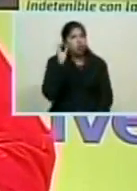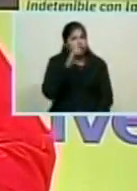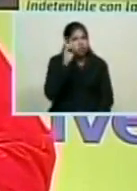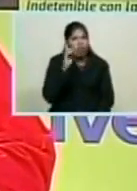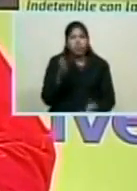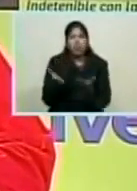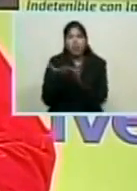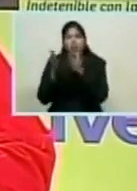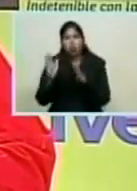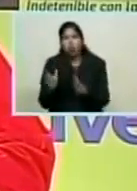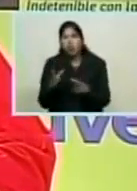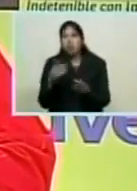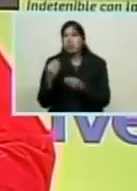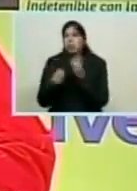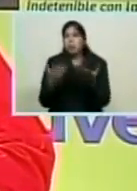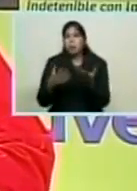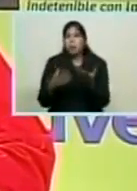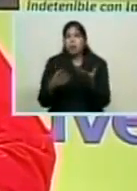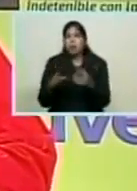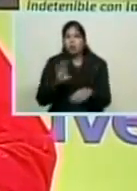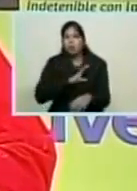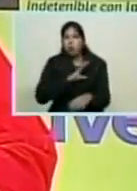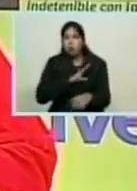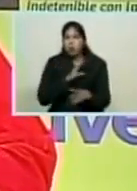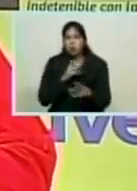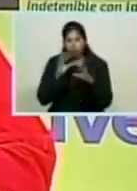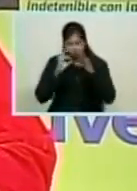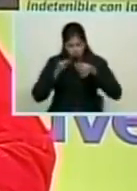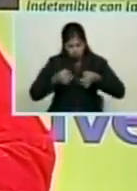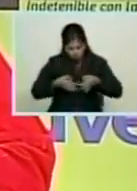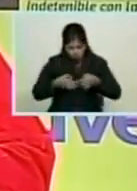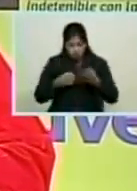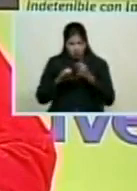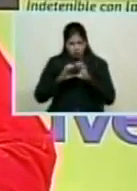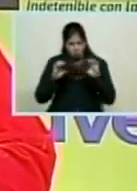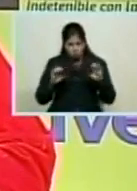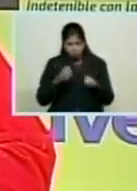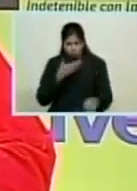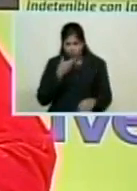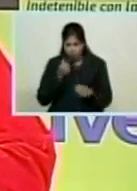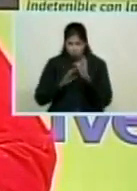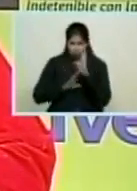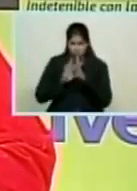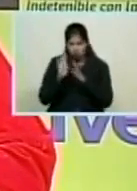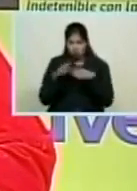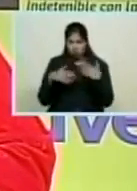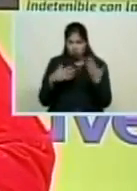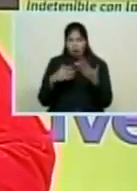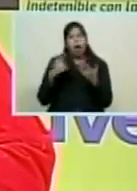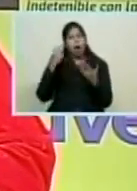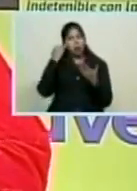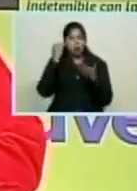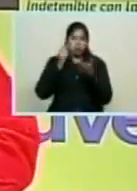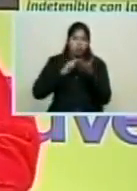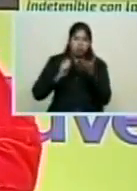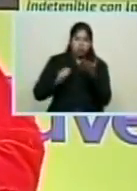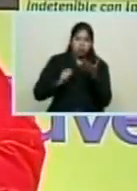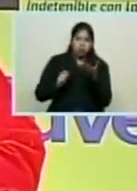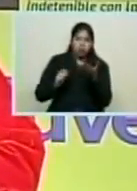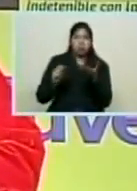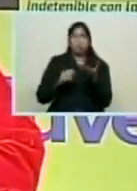estudiantes para mejorar sustancialmente desde ya la educación pública, gratuita y de calidad que tiene el